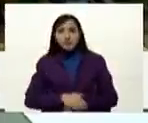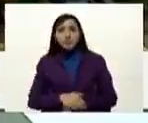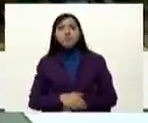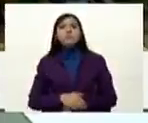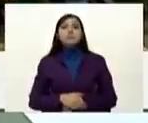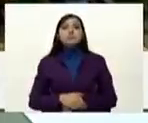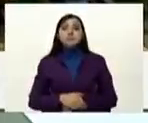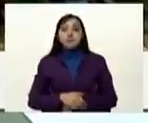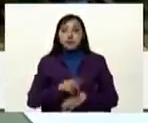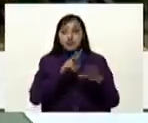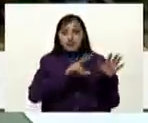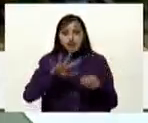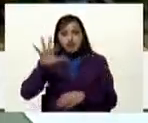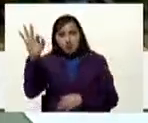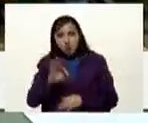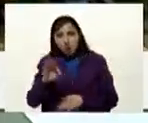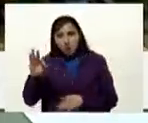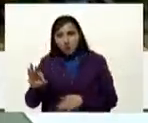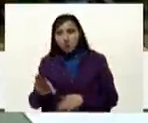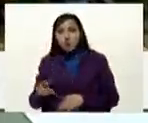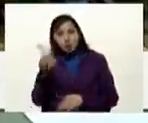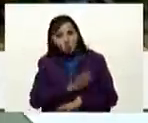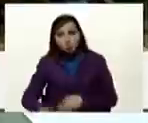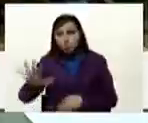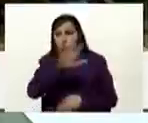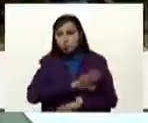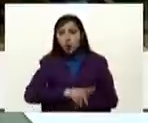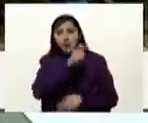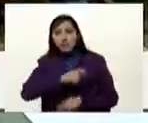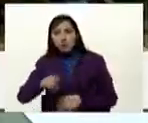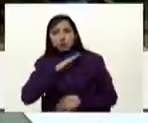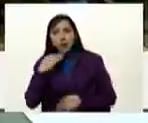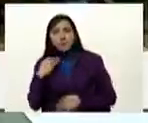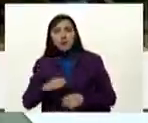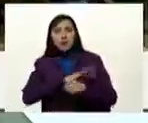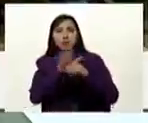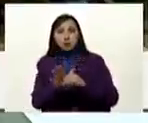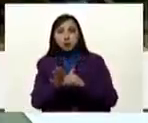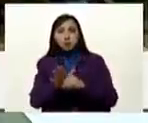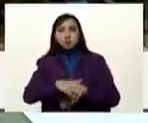reúnen el 75% de los casos a nivel nacional.